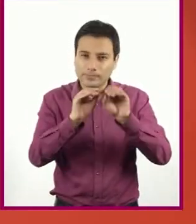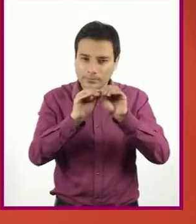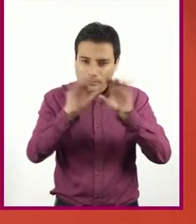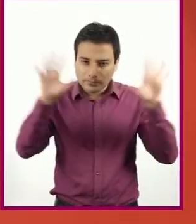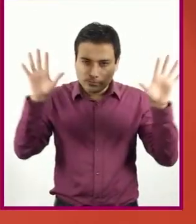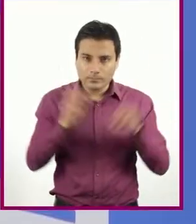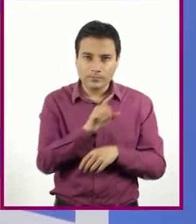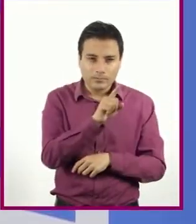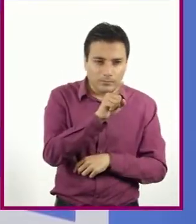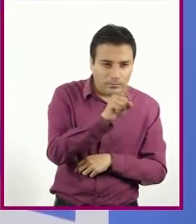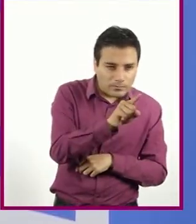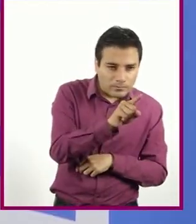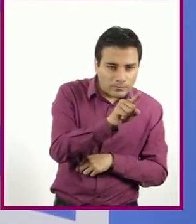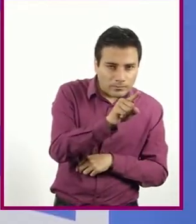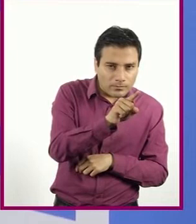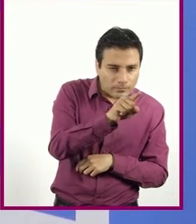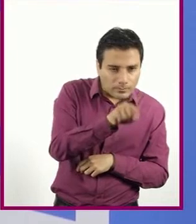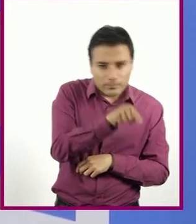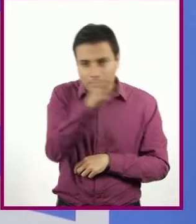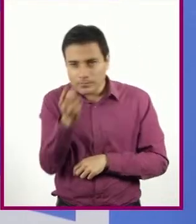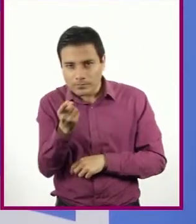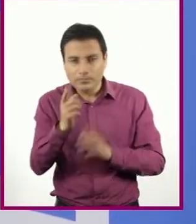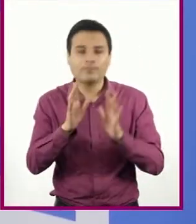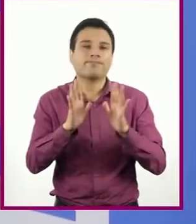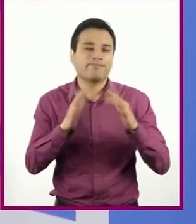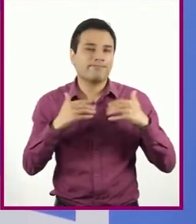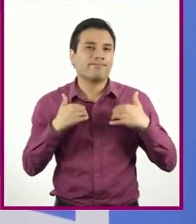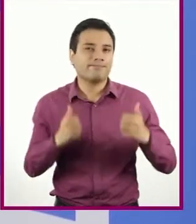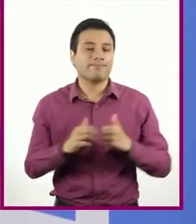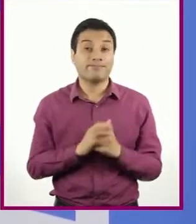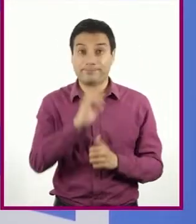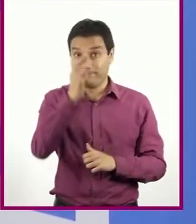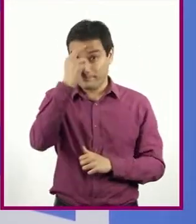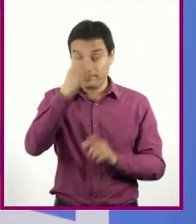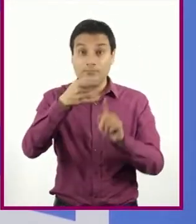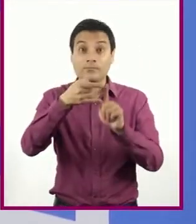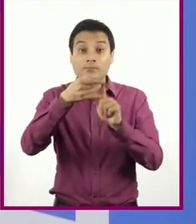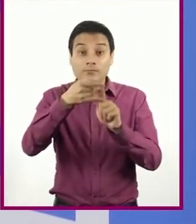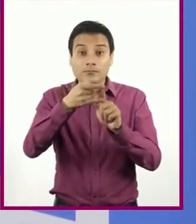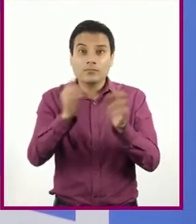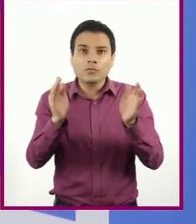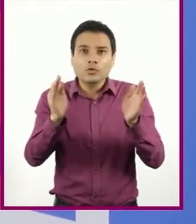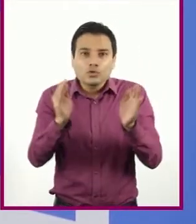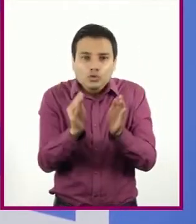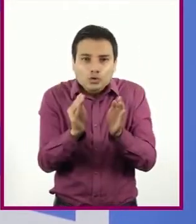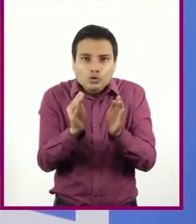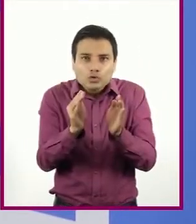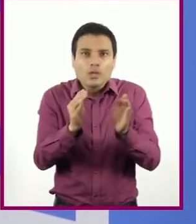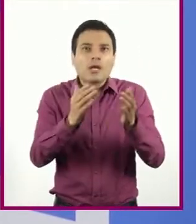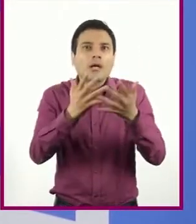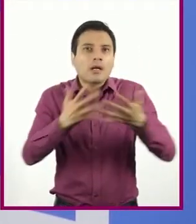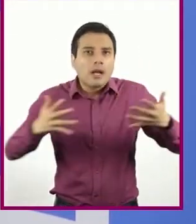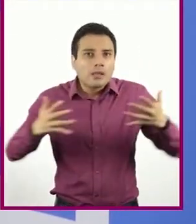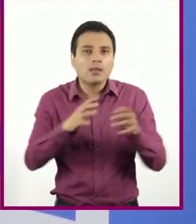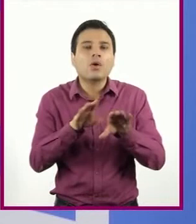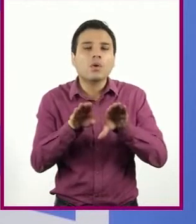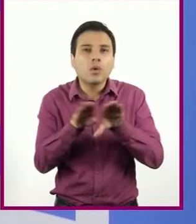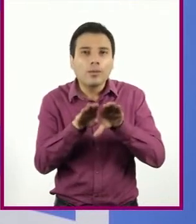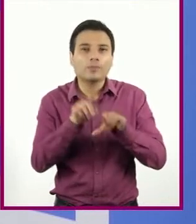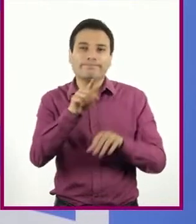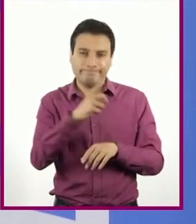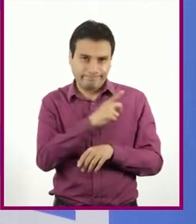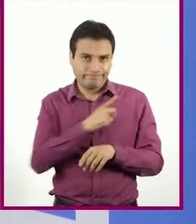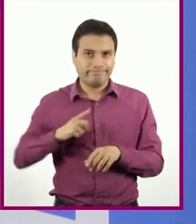los acontecimientos. No hay que olvidar que el tamaño y distribución de las viñetas será importante en su historieta. Cada